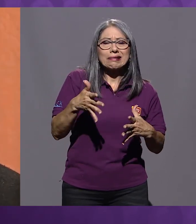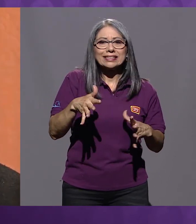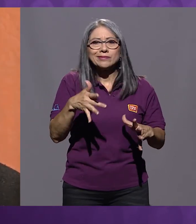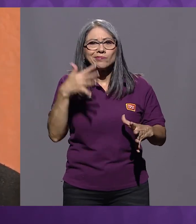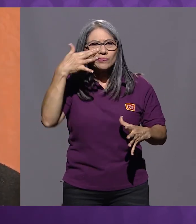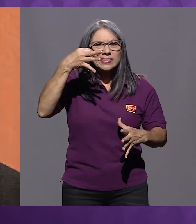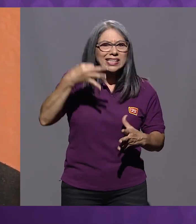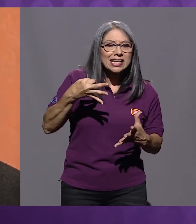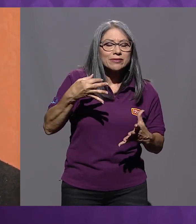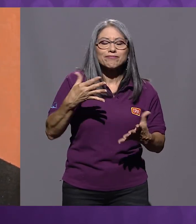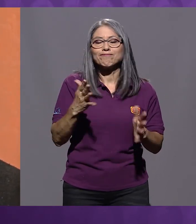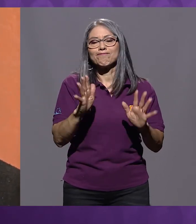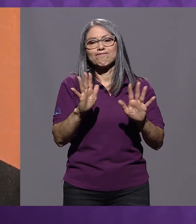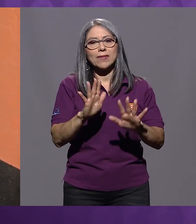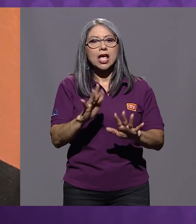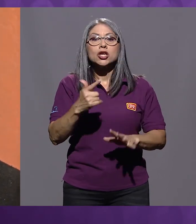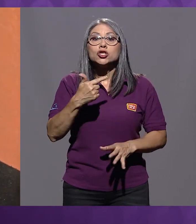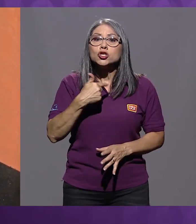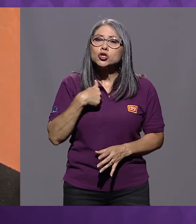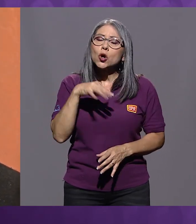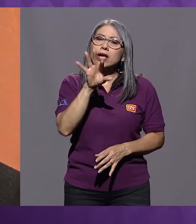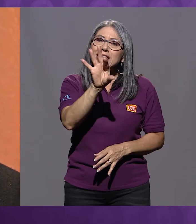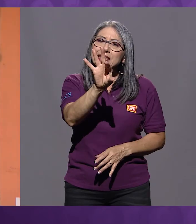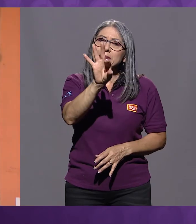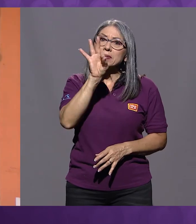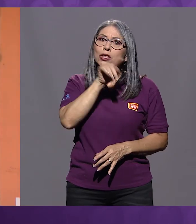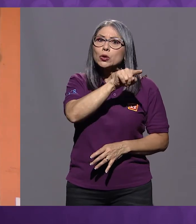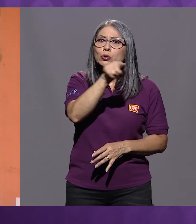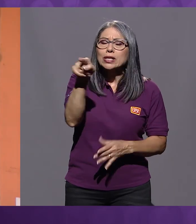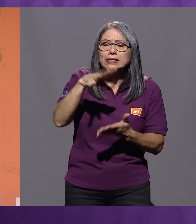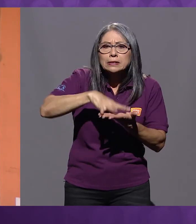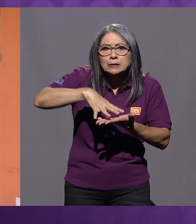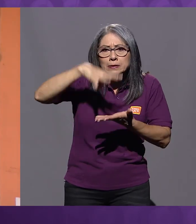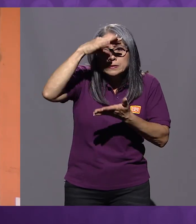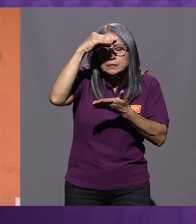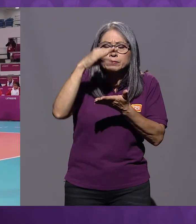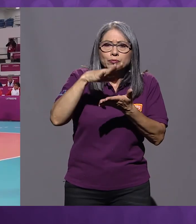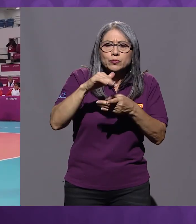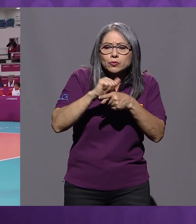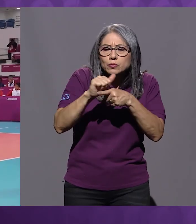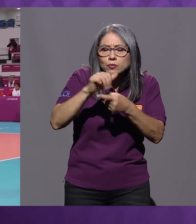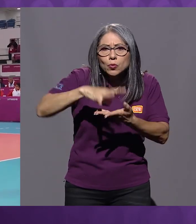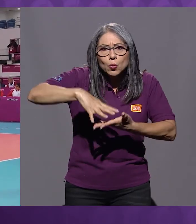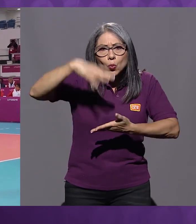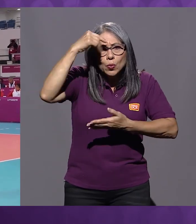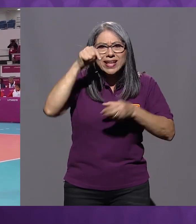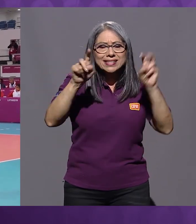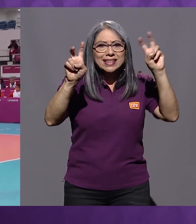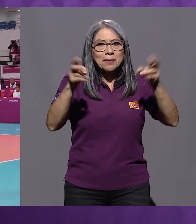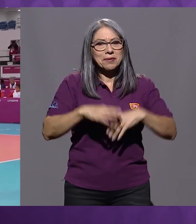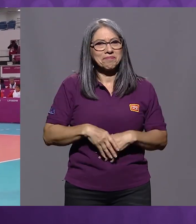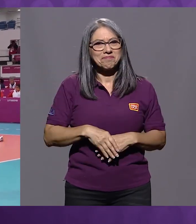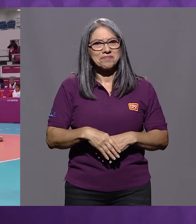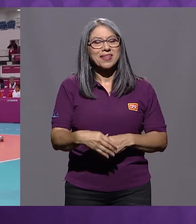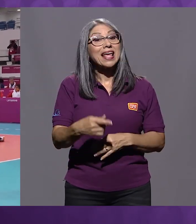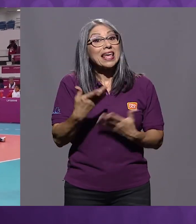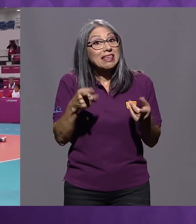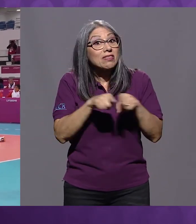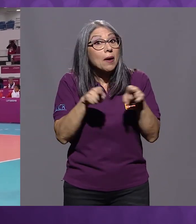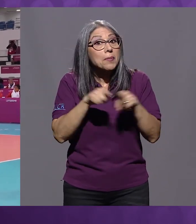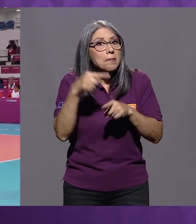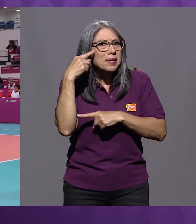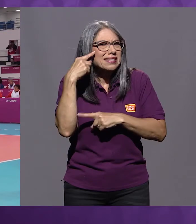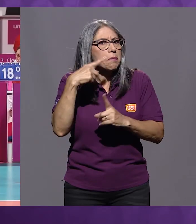que yo los invito muchísimo a que se eduquen en este tema, y mirándolo por el lado positivo, al haber